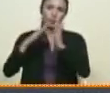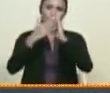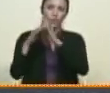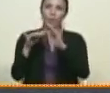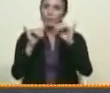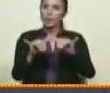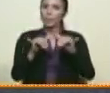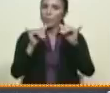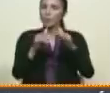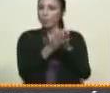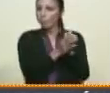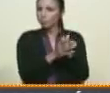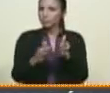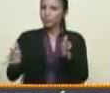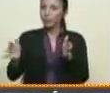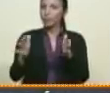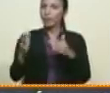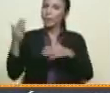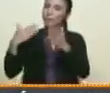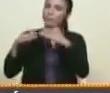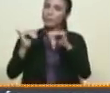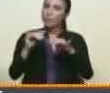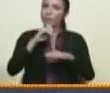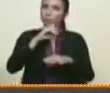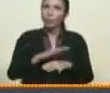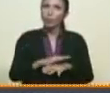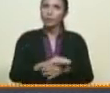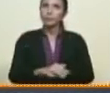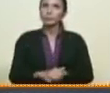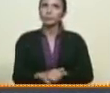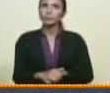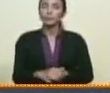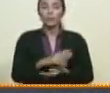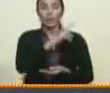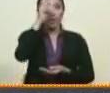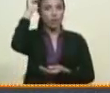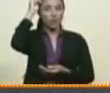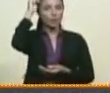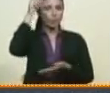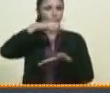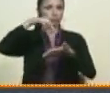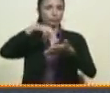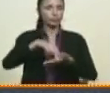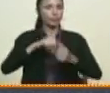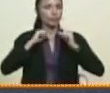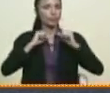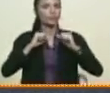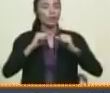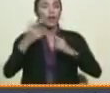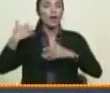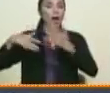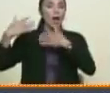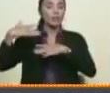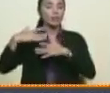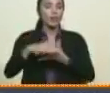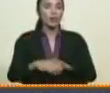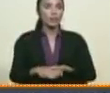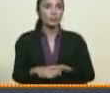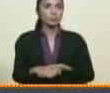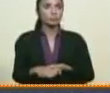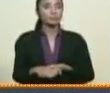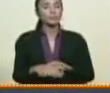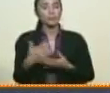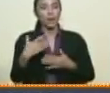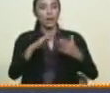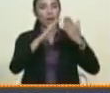misma época histórica de que tupac amaru se levantaba en el imperio inca aquí los